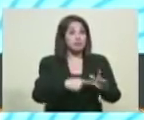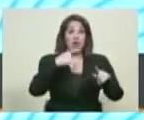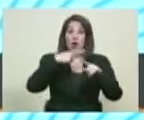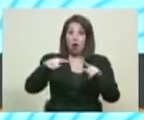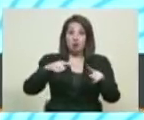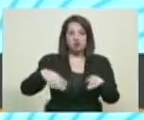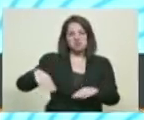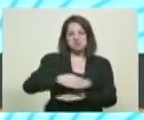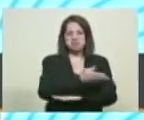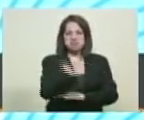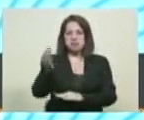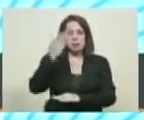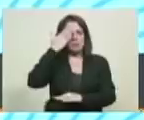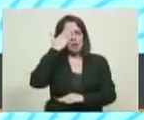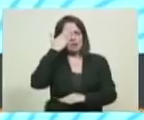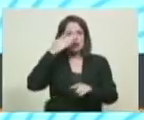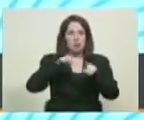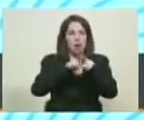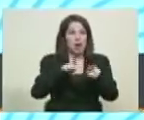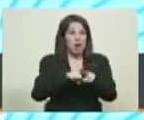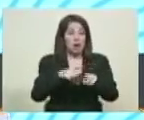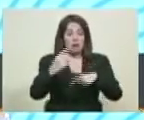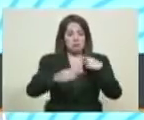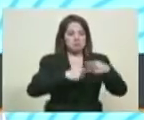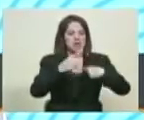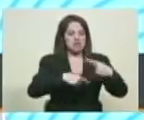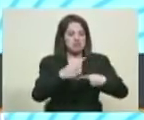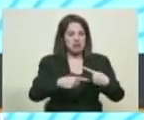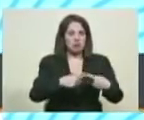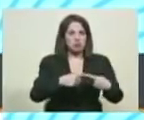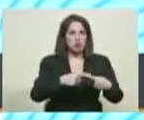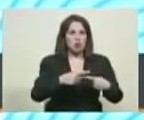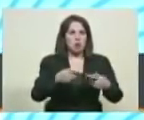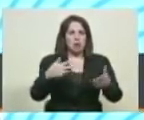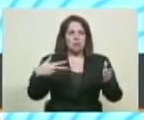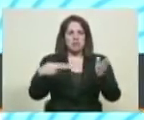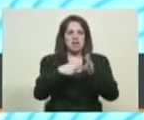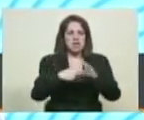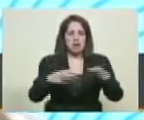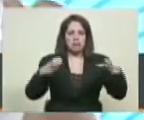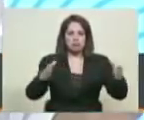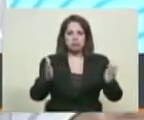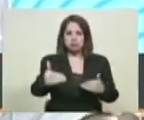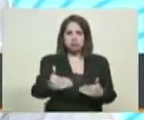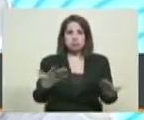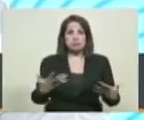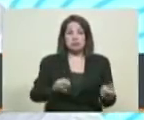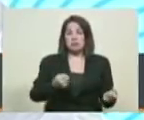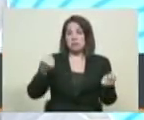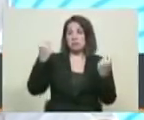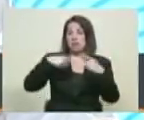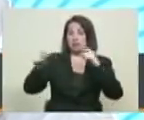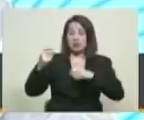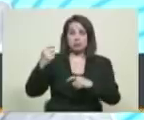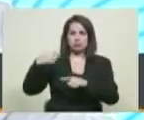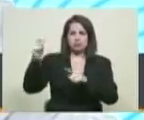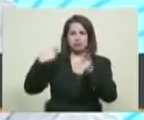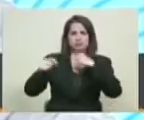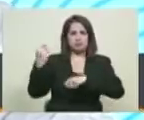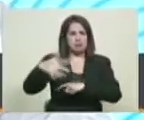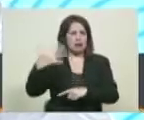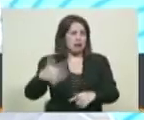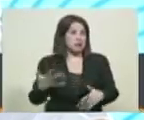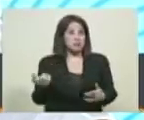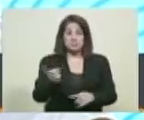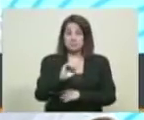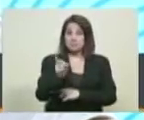para piratear, para vender el caucho o la batería que se accede. Por eso hemos decidido, presidente, crear Transmiranda, pero a su vez pedirle